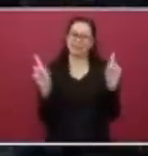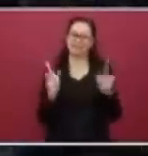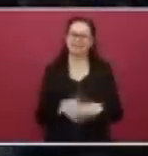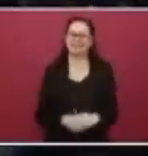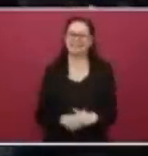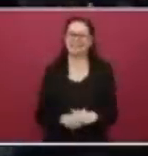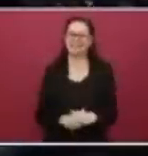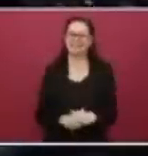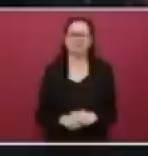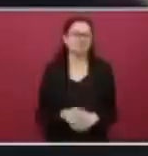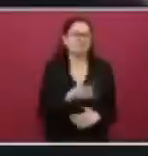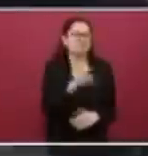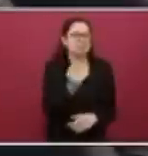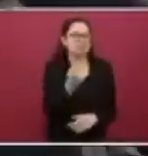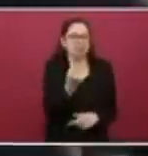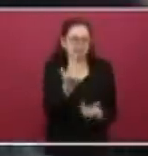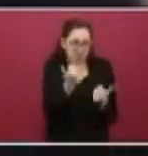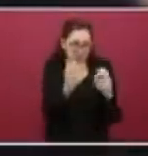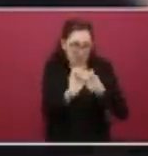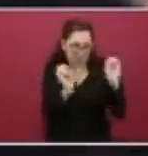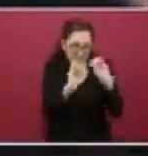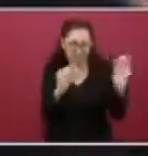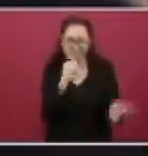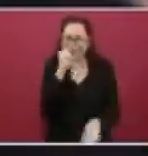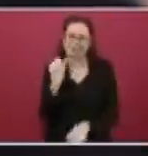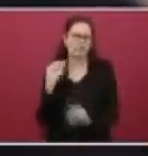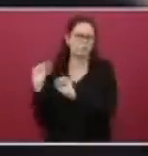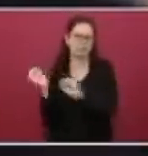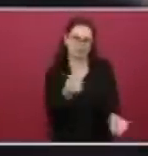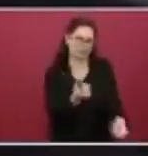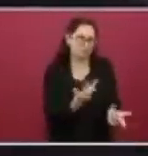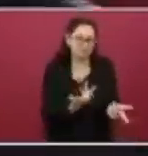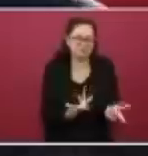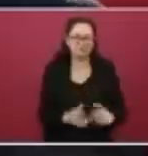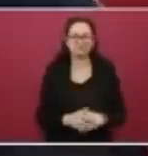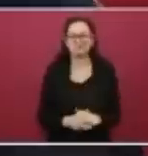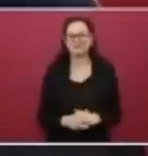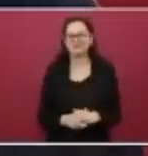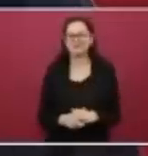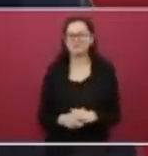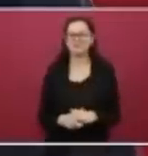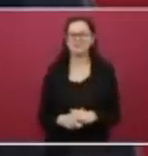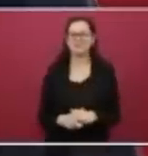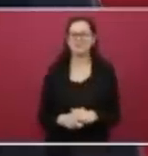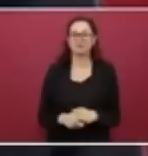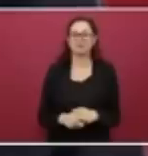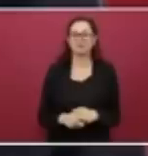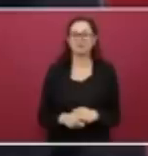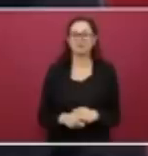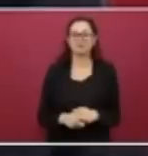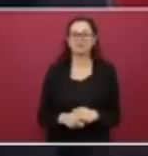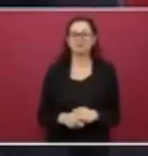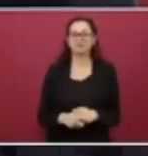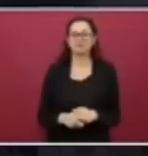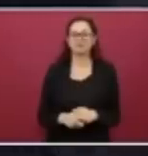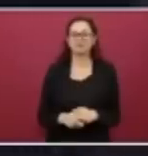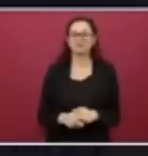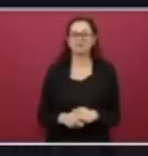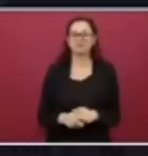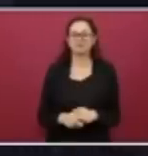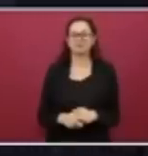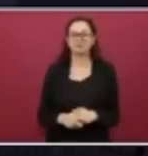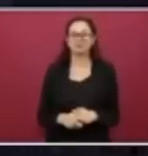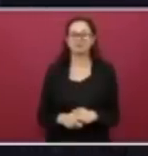ni lo pasan siquiera pues este por la televisión este